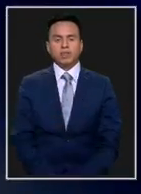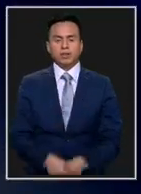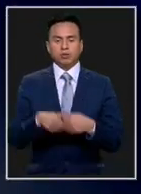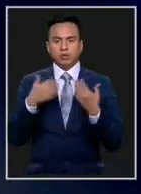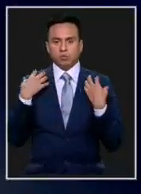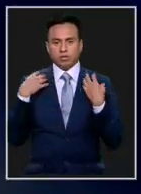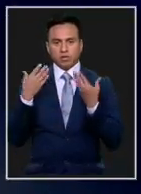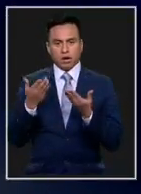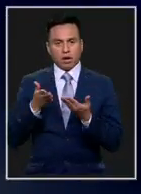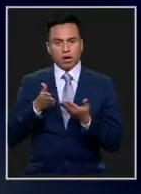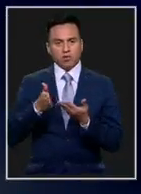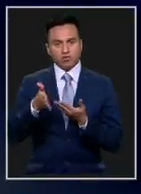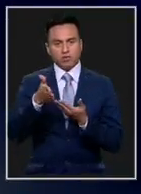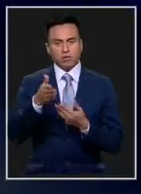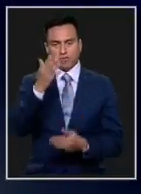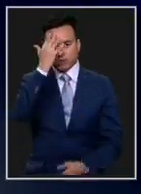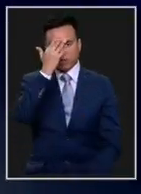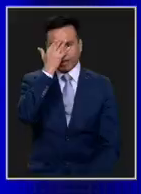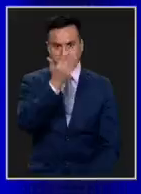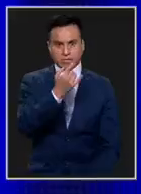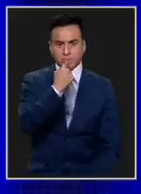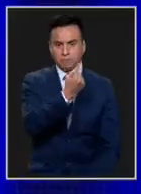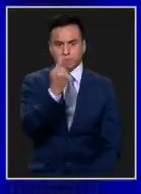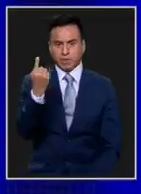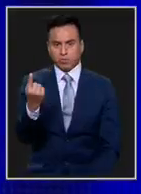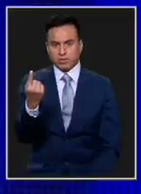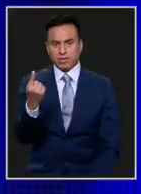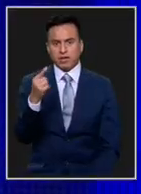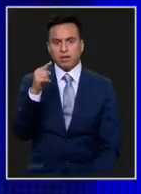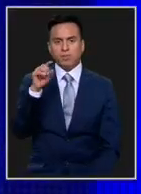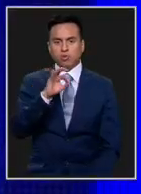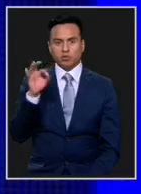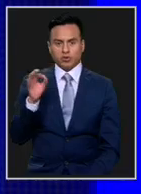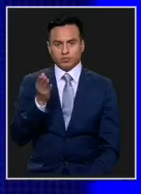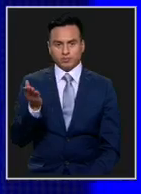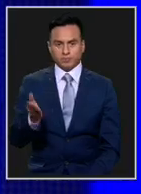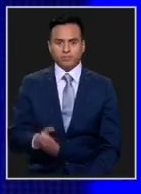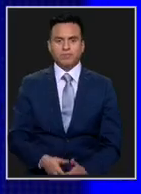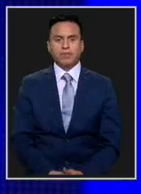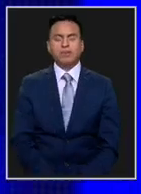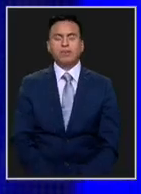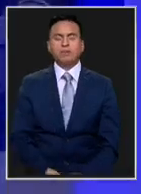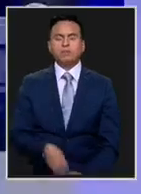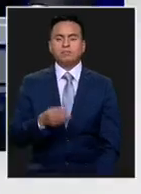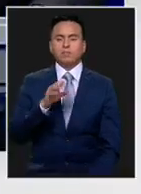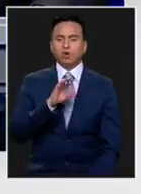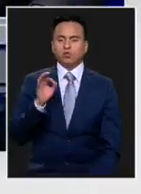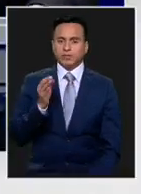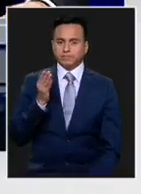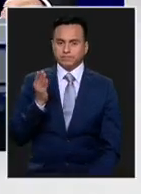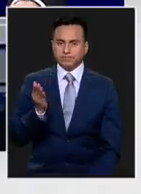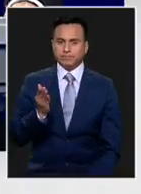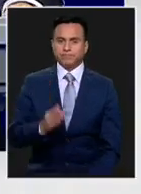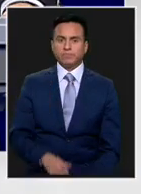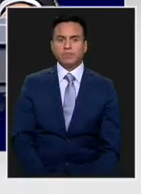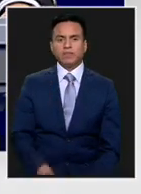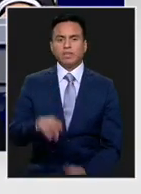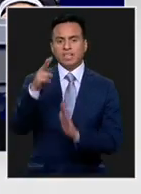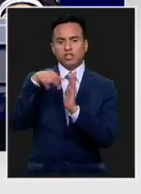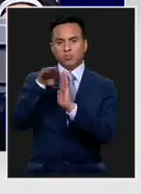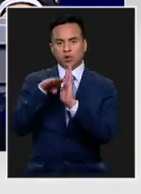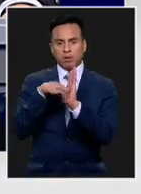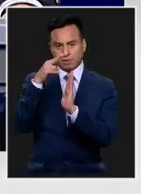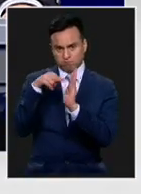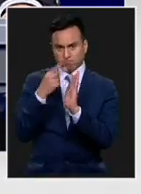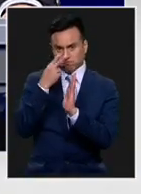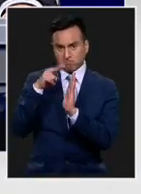Responde a continuación que Felipe Kast pregunte a Manuel José Sandón. Manuel José, me leí tu programa.